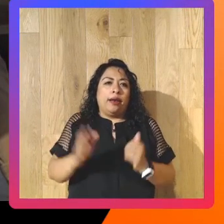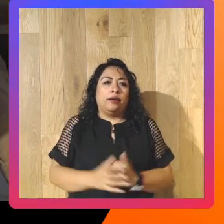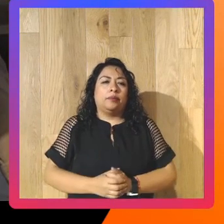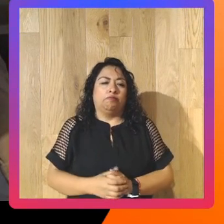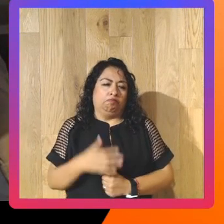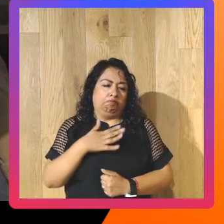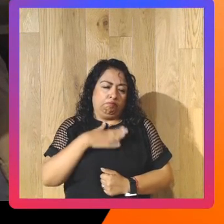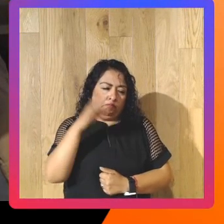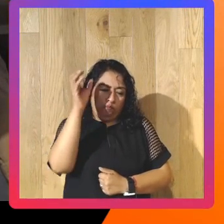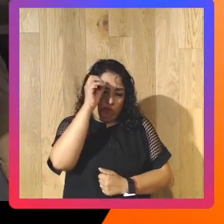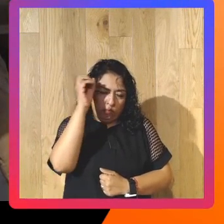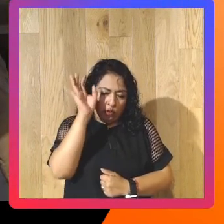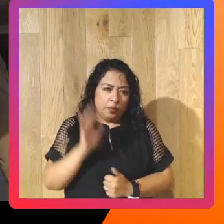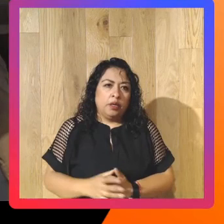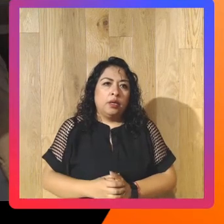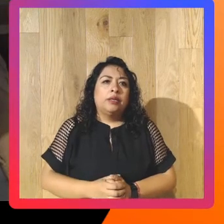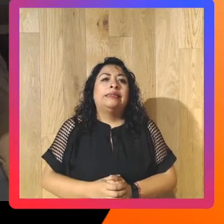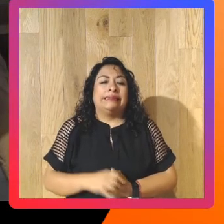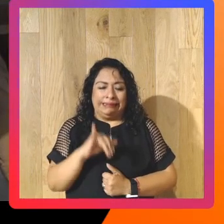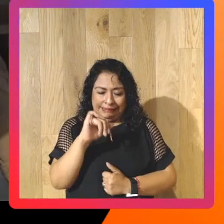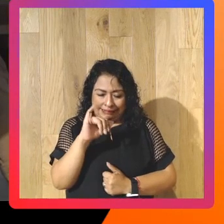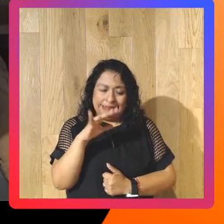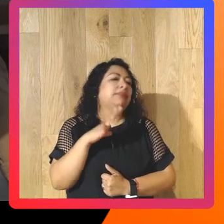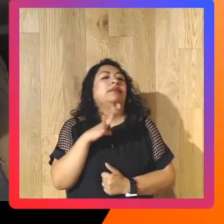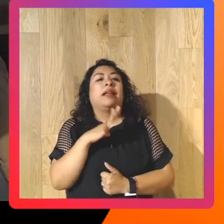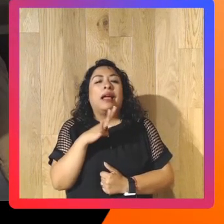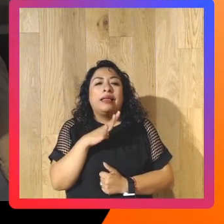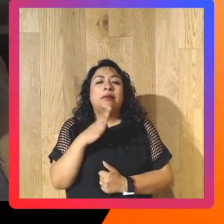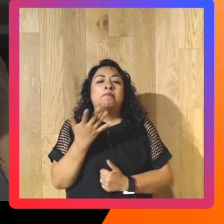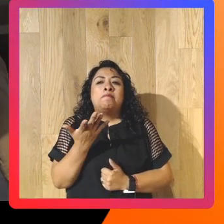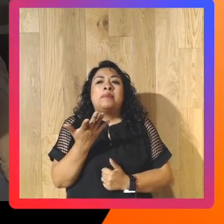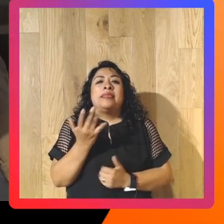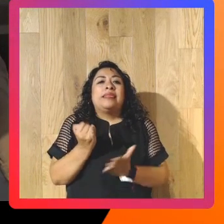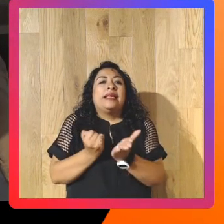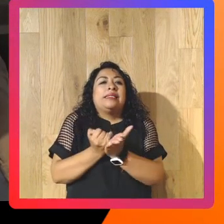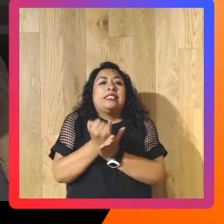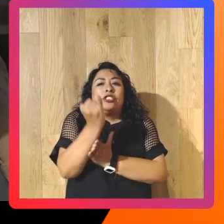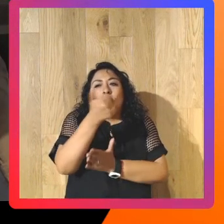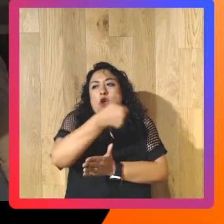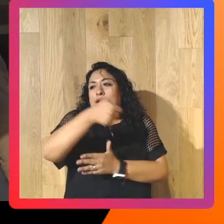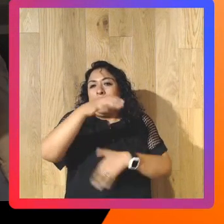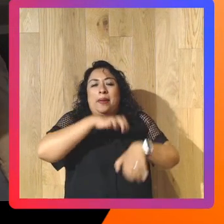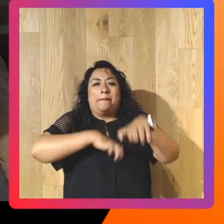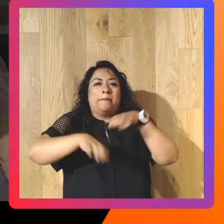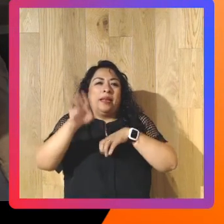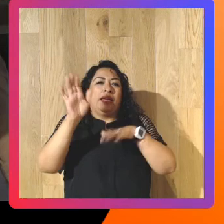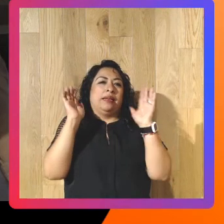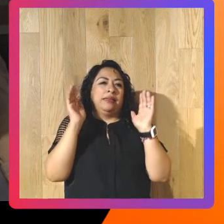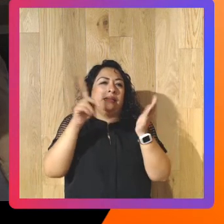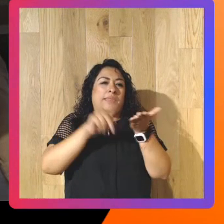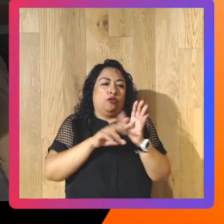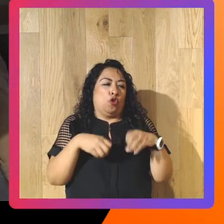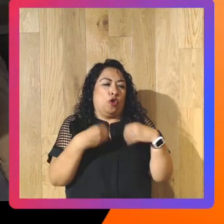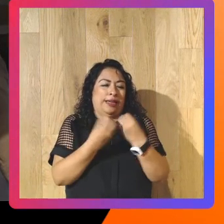A mí me parece que sí hay cuestiones que, independientemente de la decisión que se tome en cada empresa o en la promoción de cada organismo